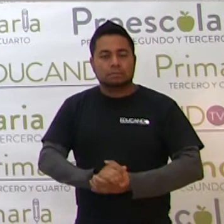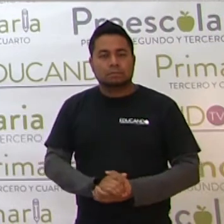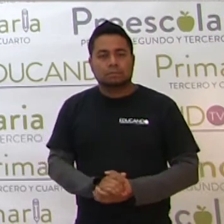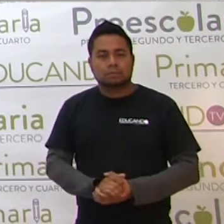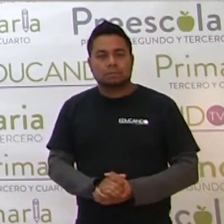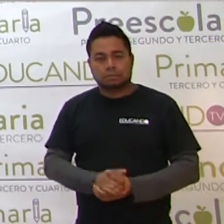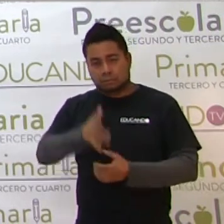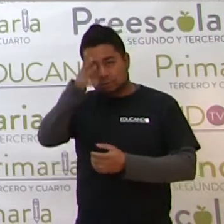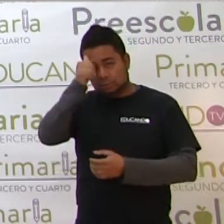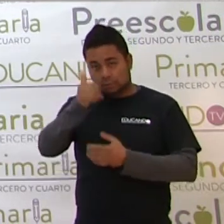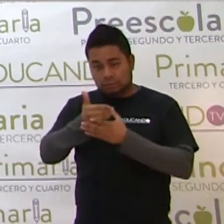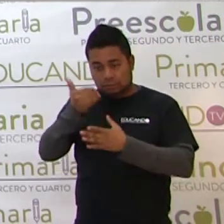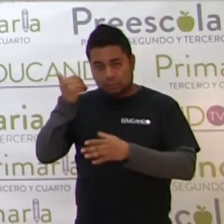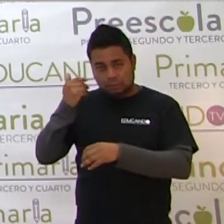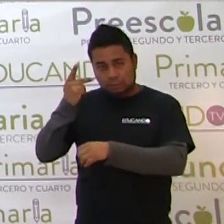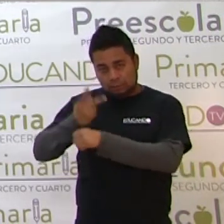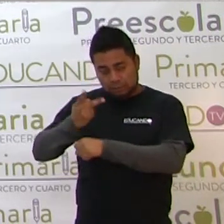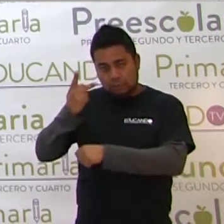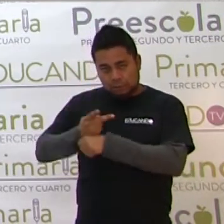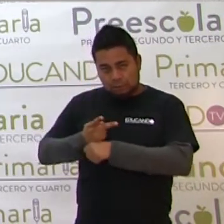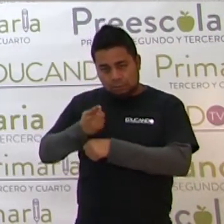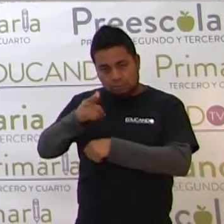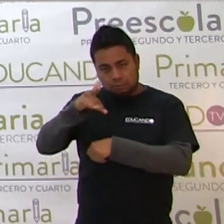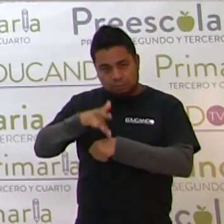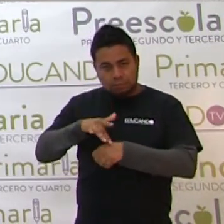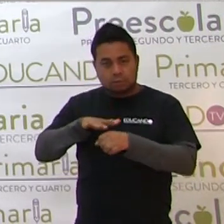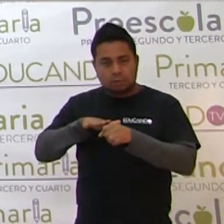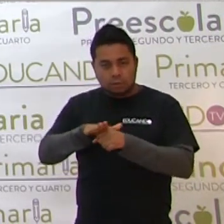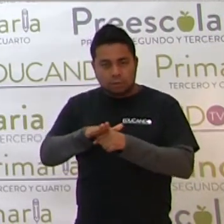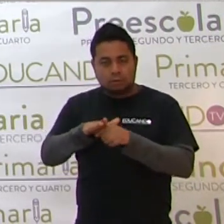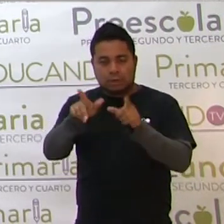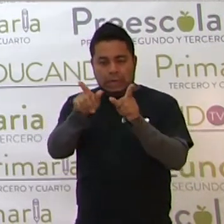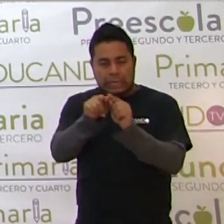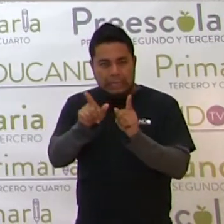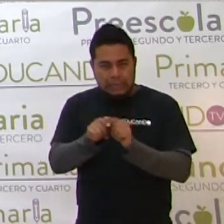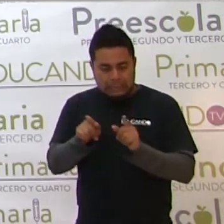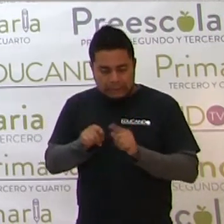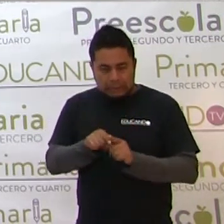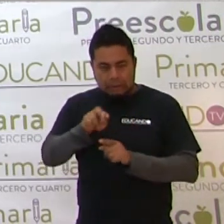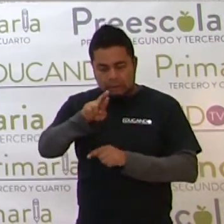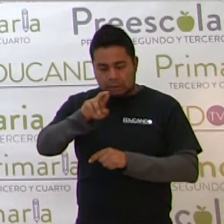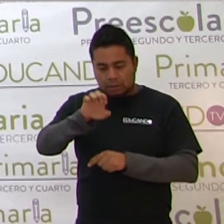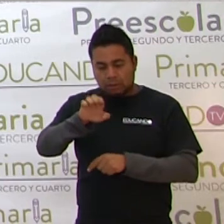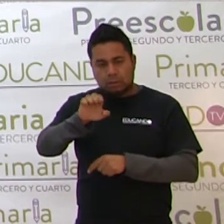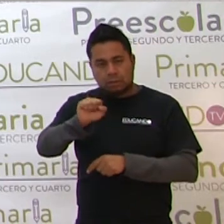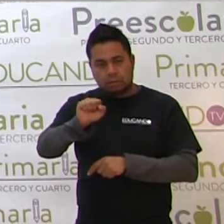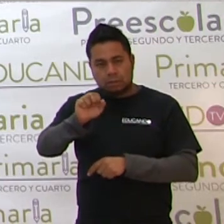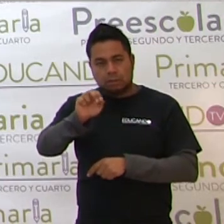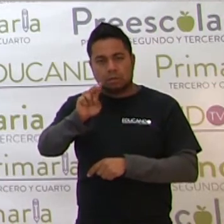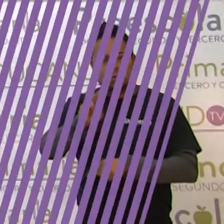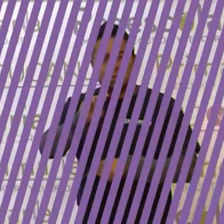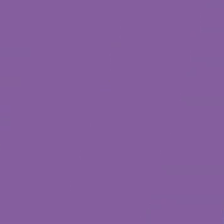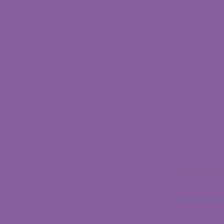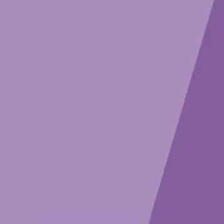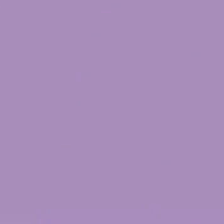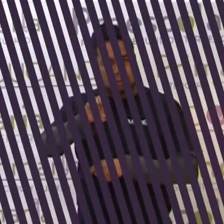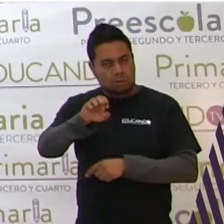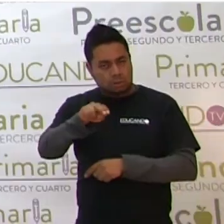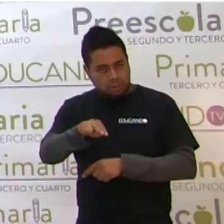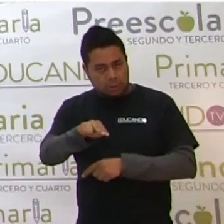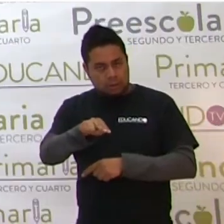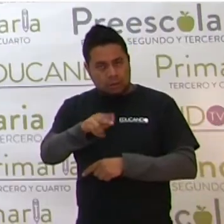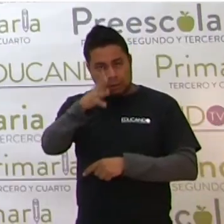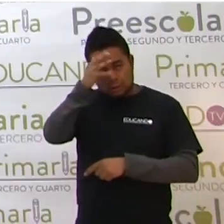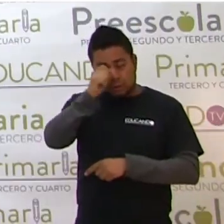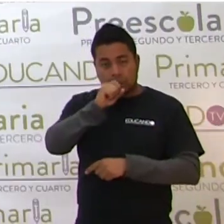en la primaria, ¿te acuerdas que ya habían visto cómo elaborar un resumen? ¿Recuerdas también que ya habían visto cómo elaborar una ficha